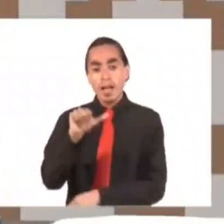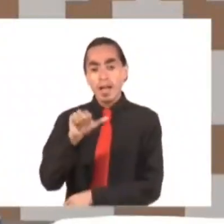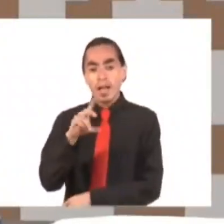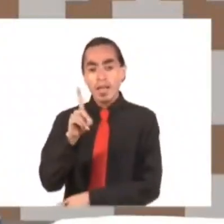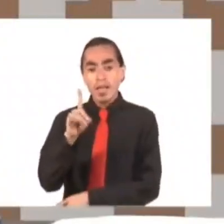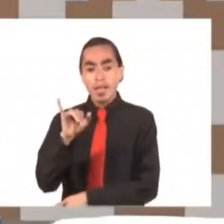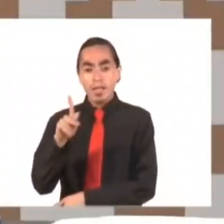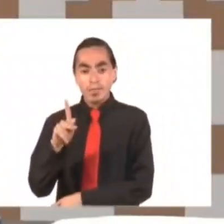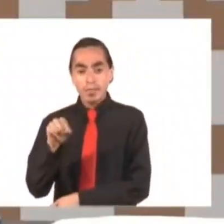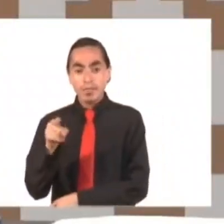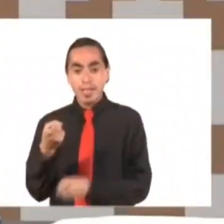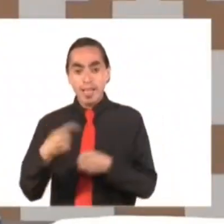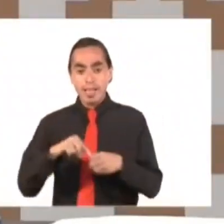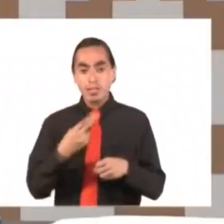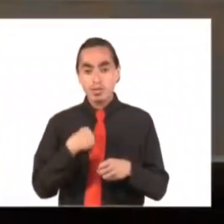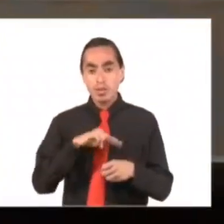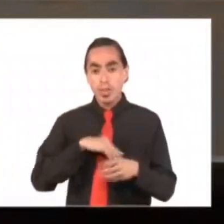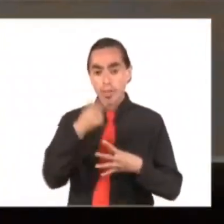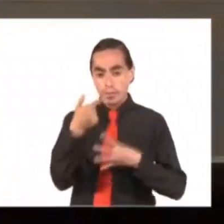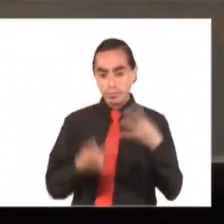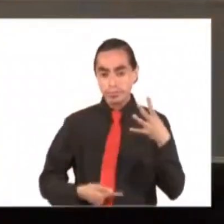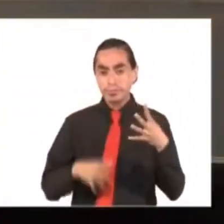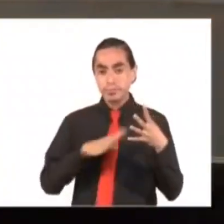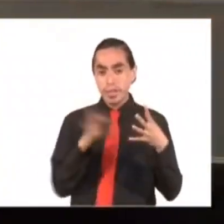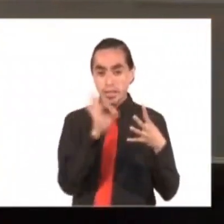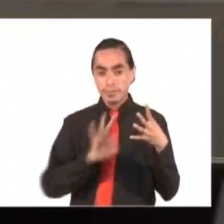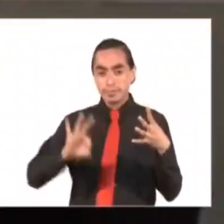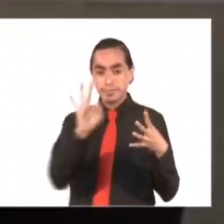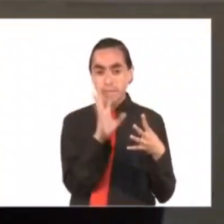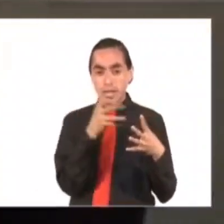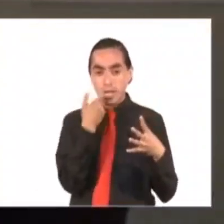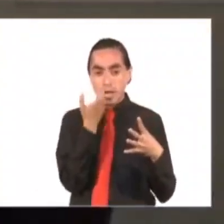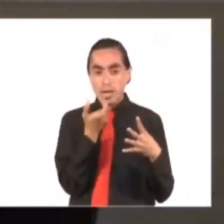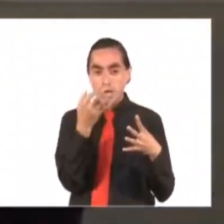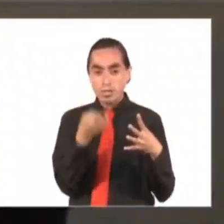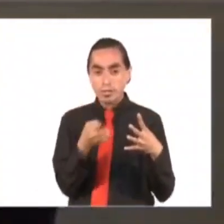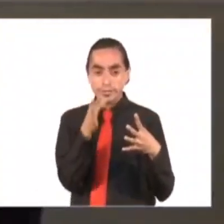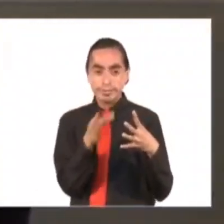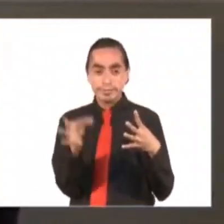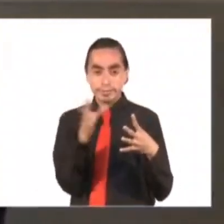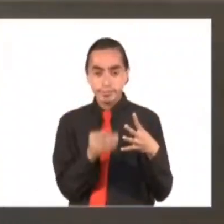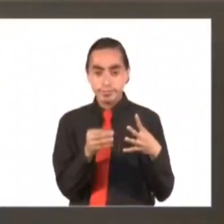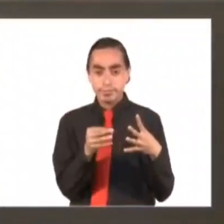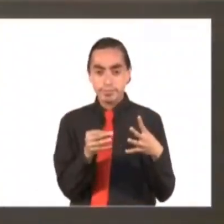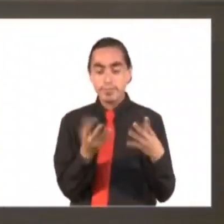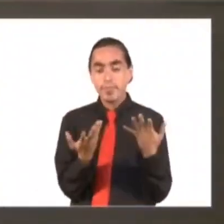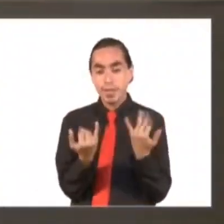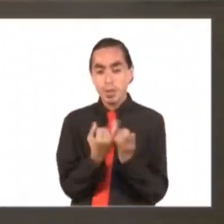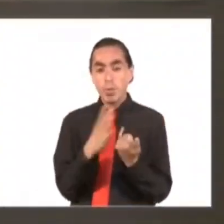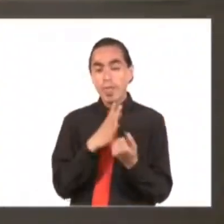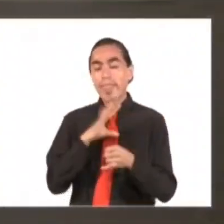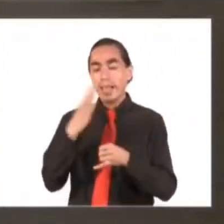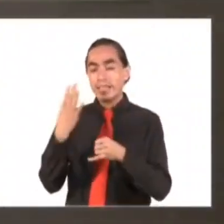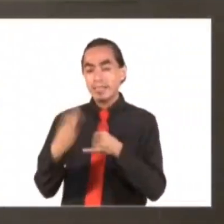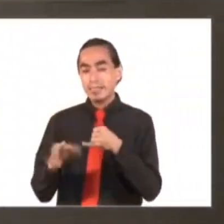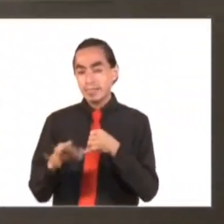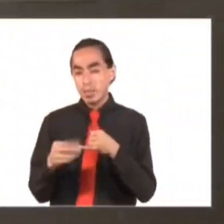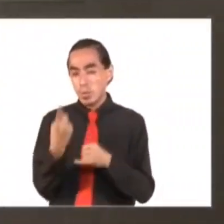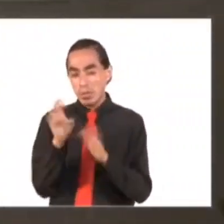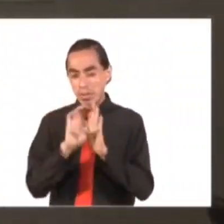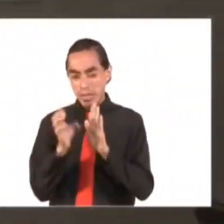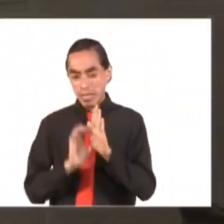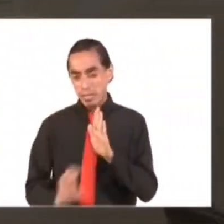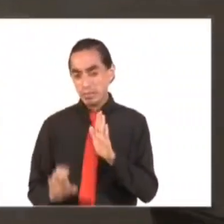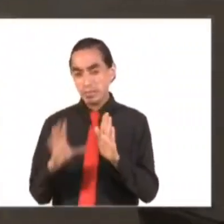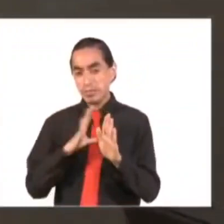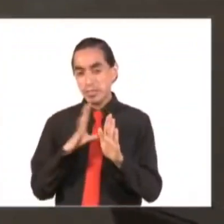hemos tomado 4 estrategias fundamentales que les voy a platicar, de las cuales además al final les comentaré un caso de uso